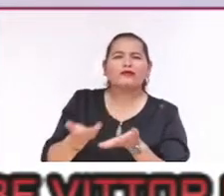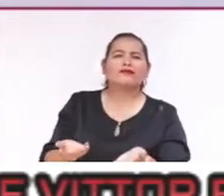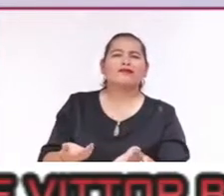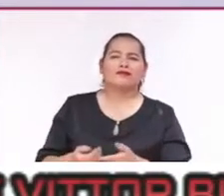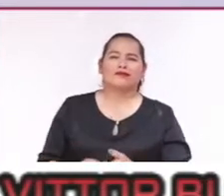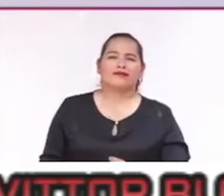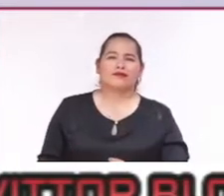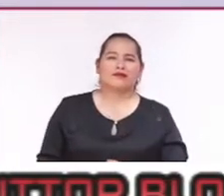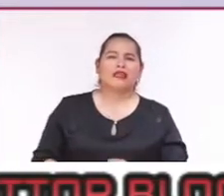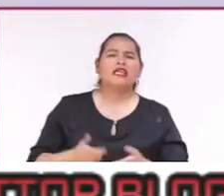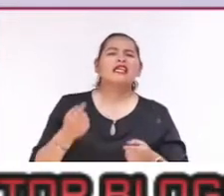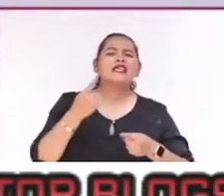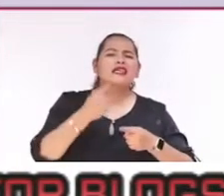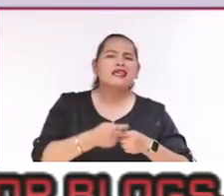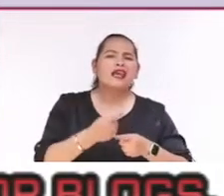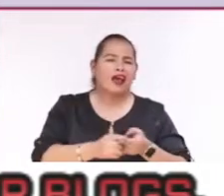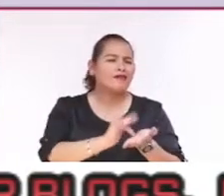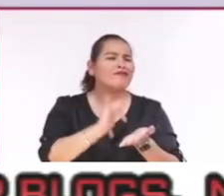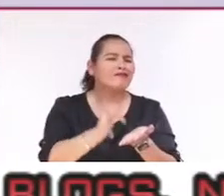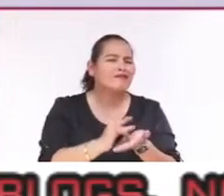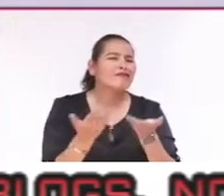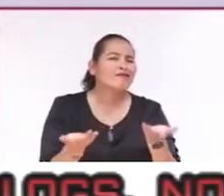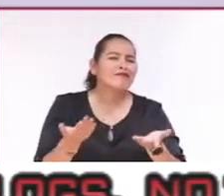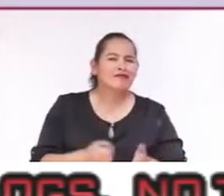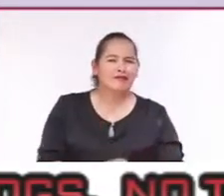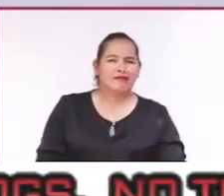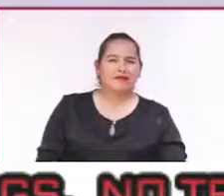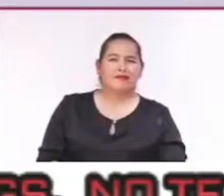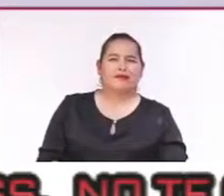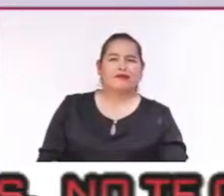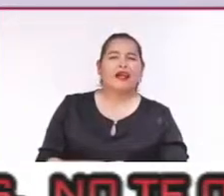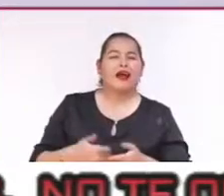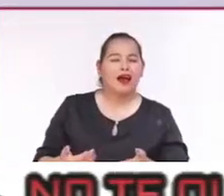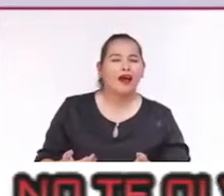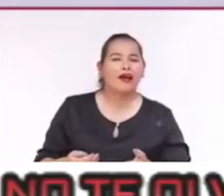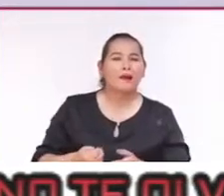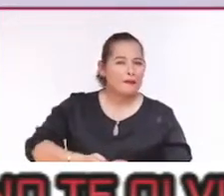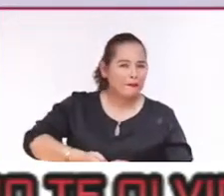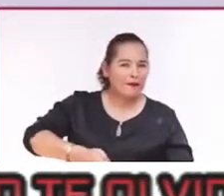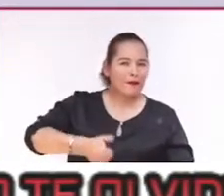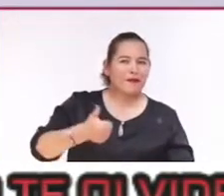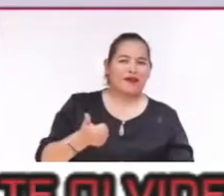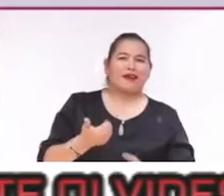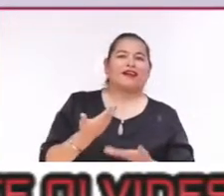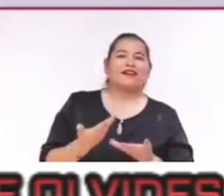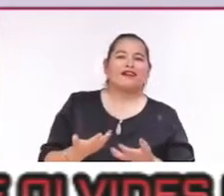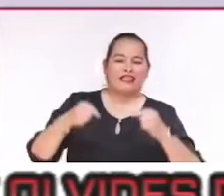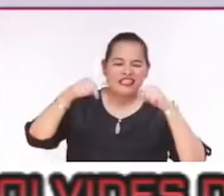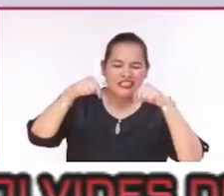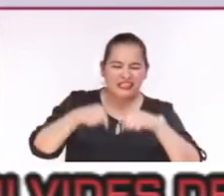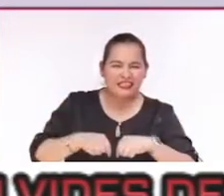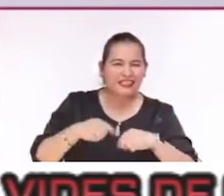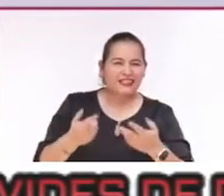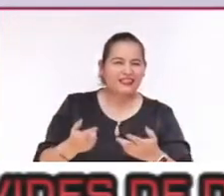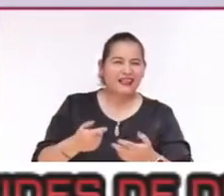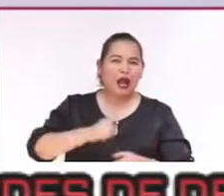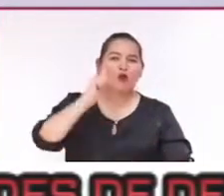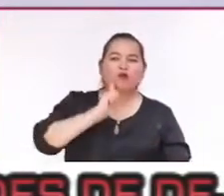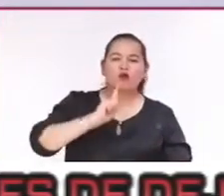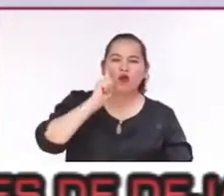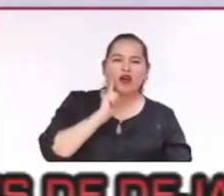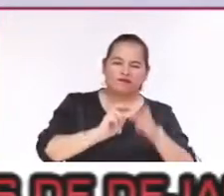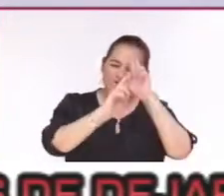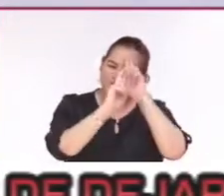¿Cuándo he reconocido eso? Pues por primera vez vamos a reconocer el trabajo de las